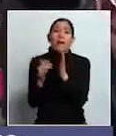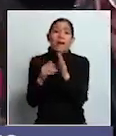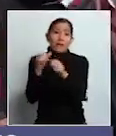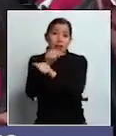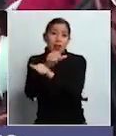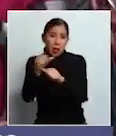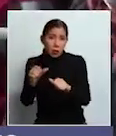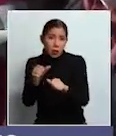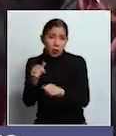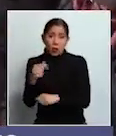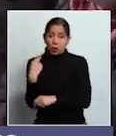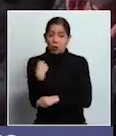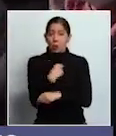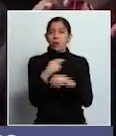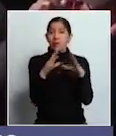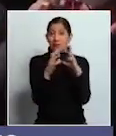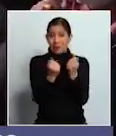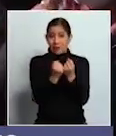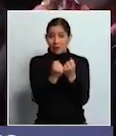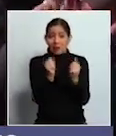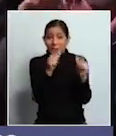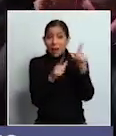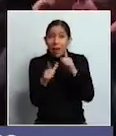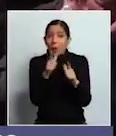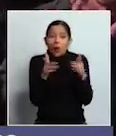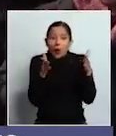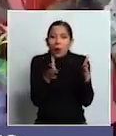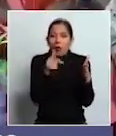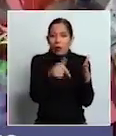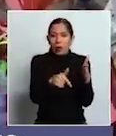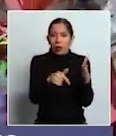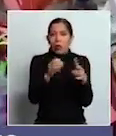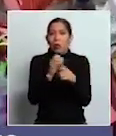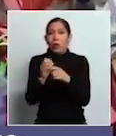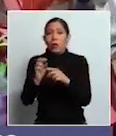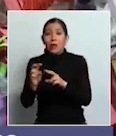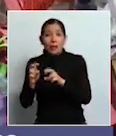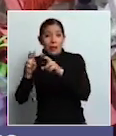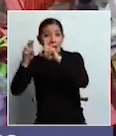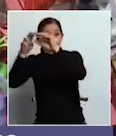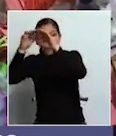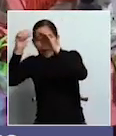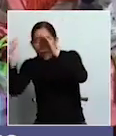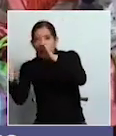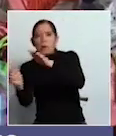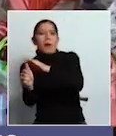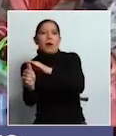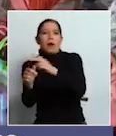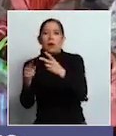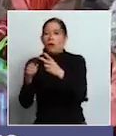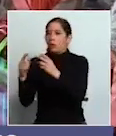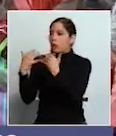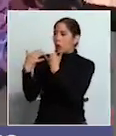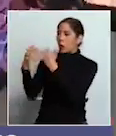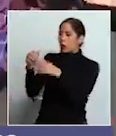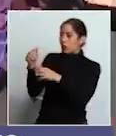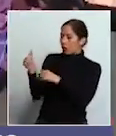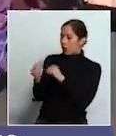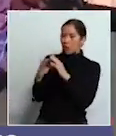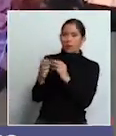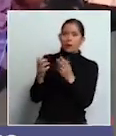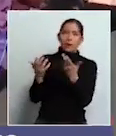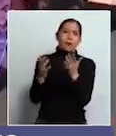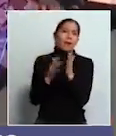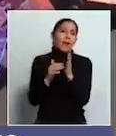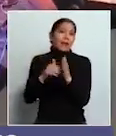en laboratorios, estamos pasando debajo de las gradas. Nuestra sala de presentación está en el auditorio. Nosotros necesitamos mínimamente